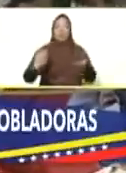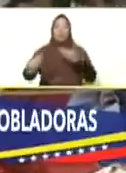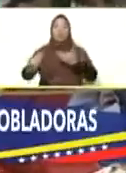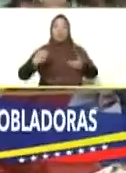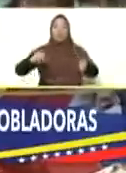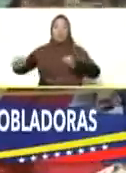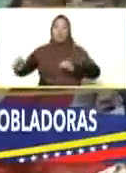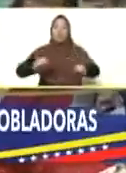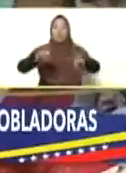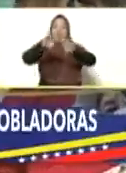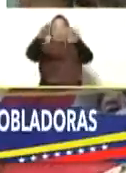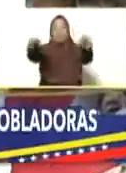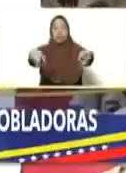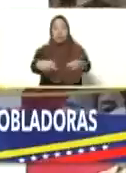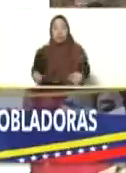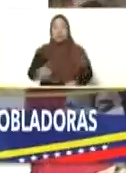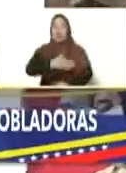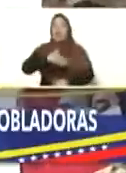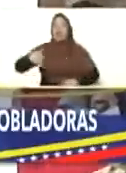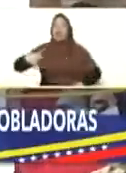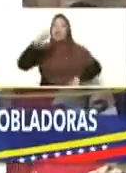movimiento popular porque